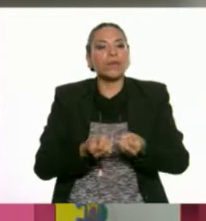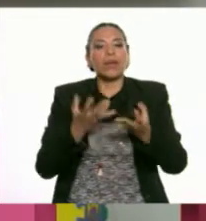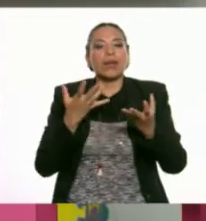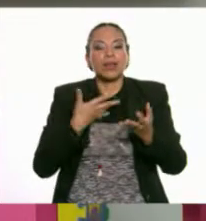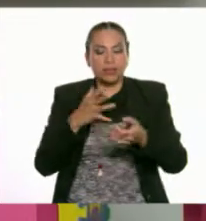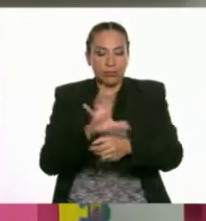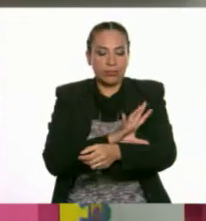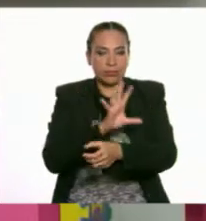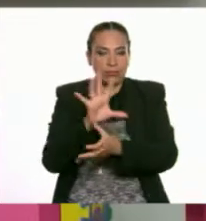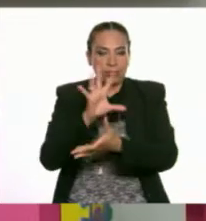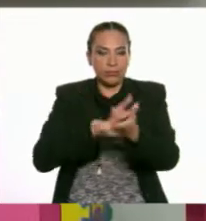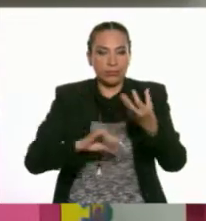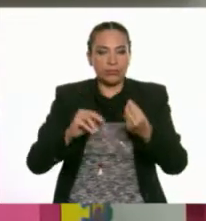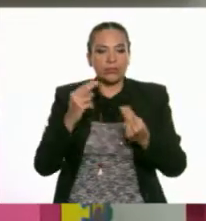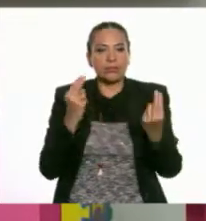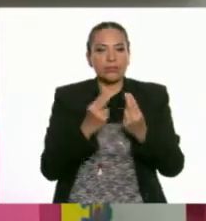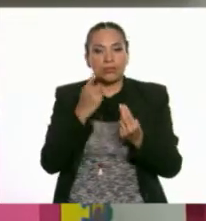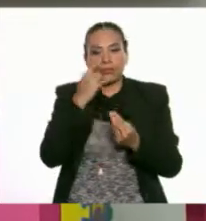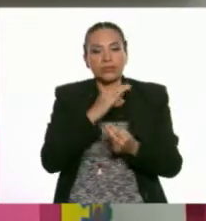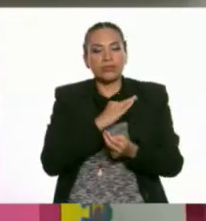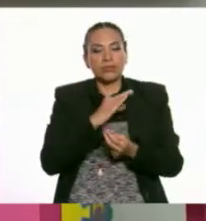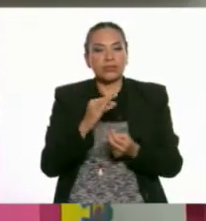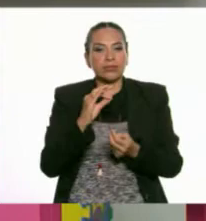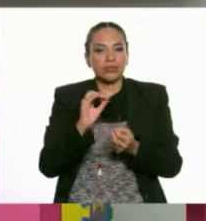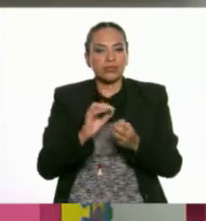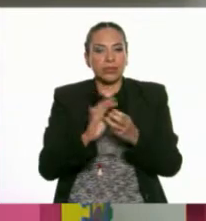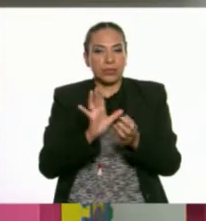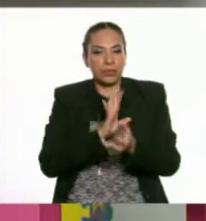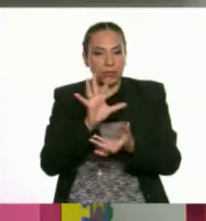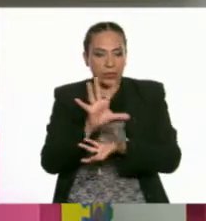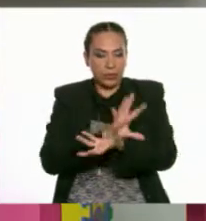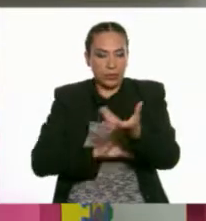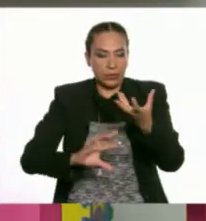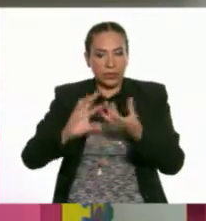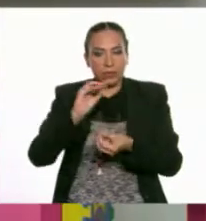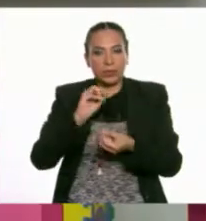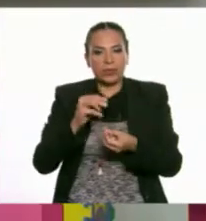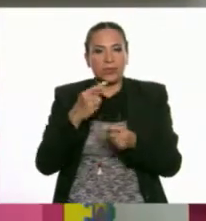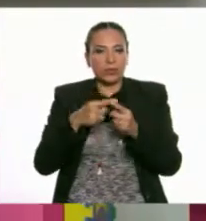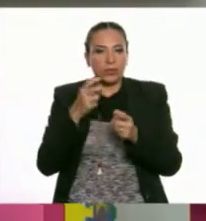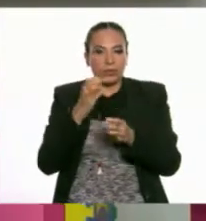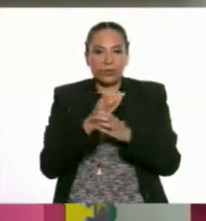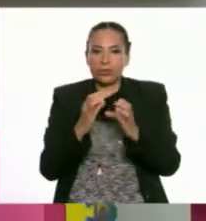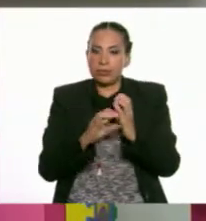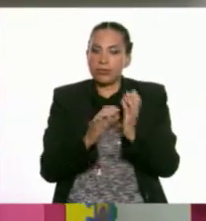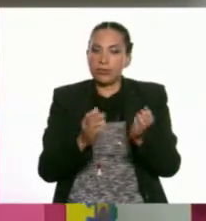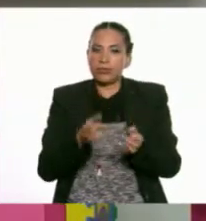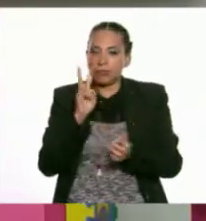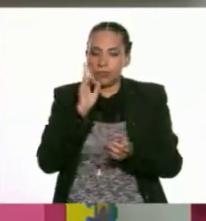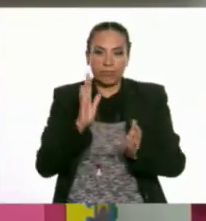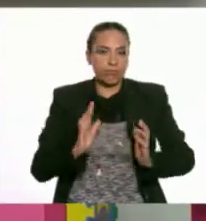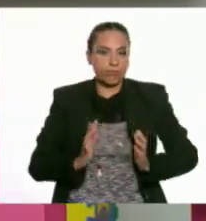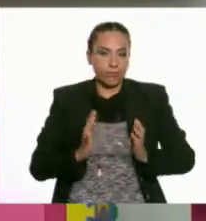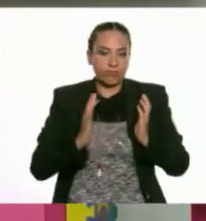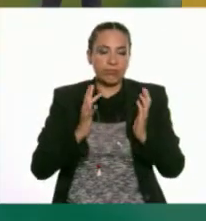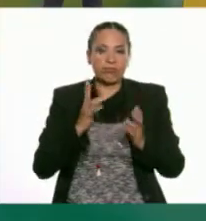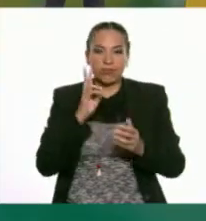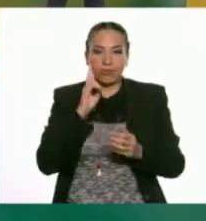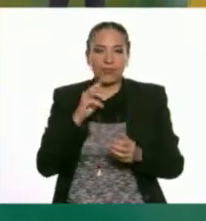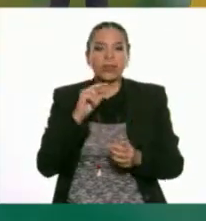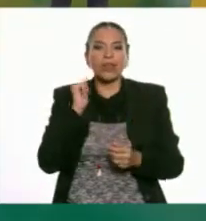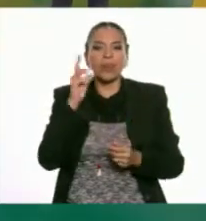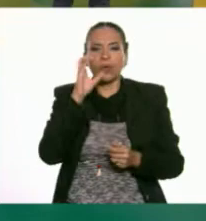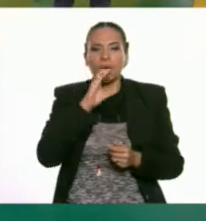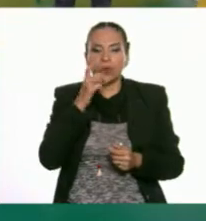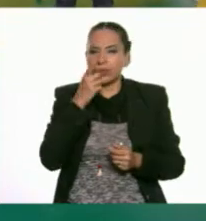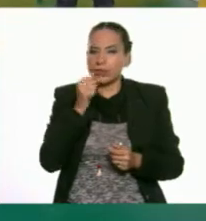de energía eléctrica que se requiere para poder electromagnetizar ese mecanismo. Es impresionante. Y algo muy curioso que